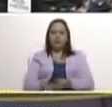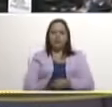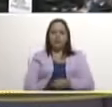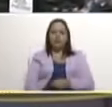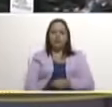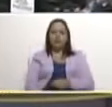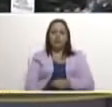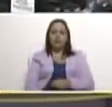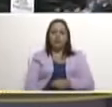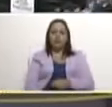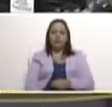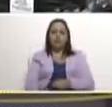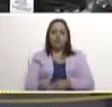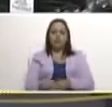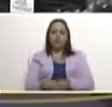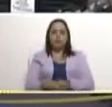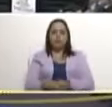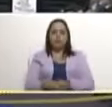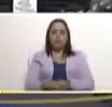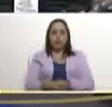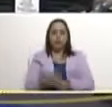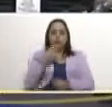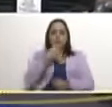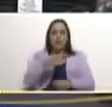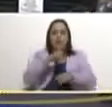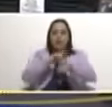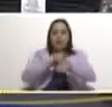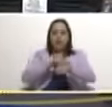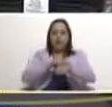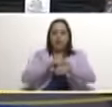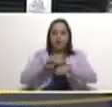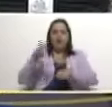Y decía el doctor Luis Felipe Vargas,